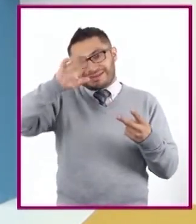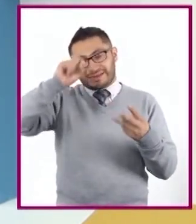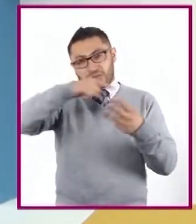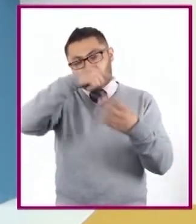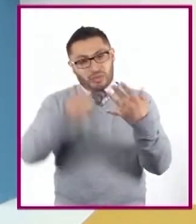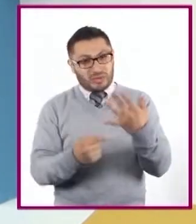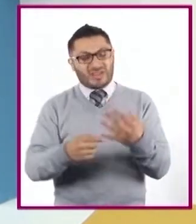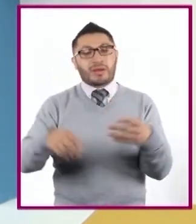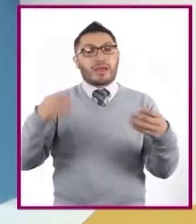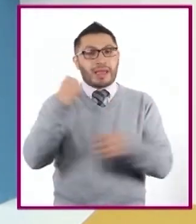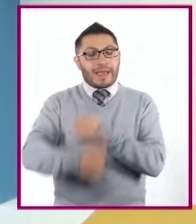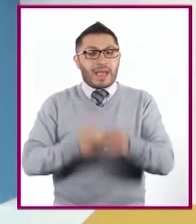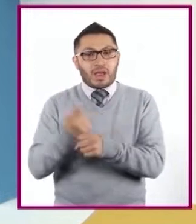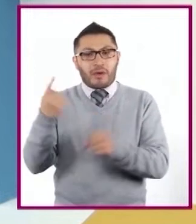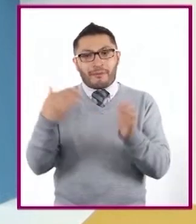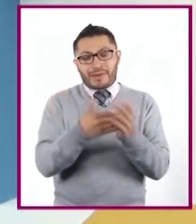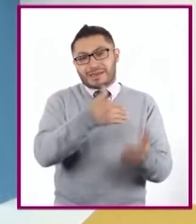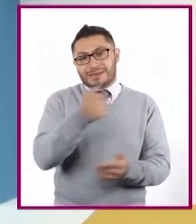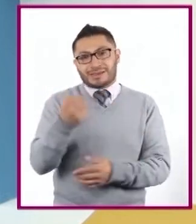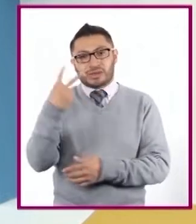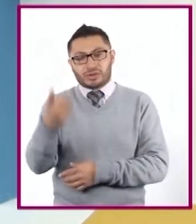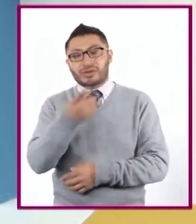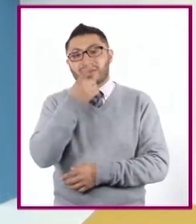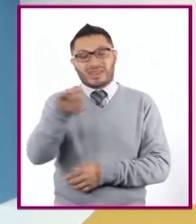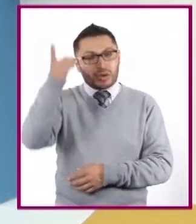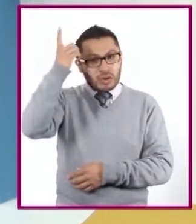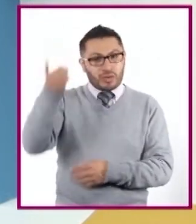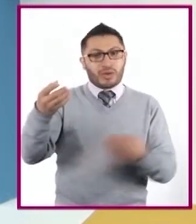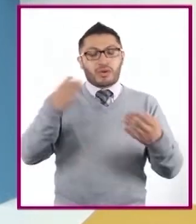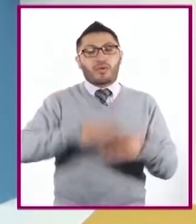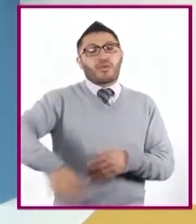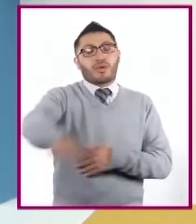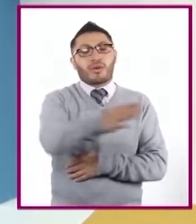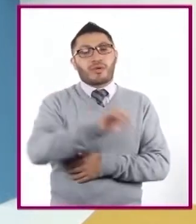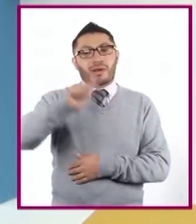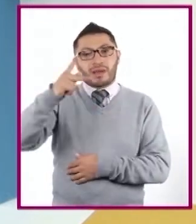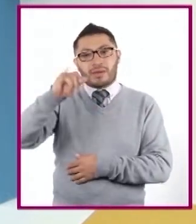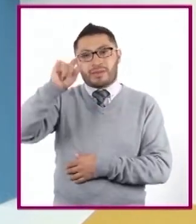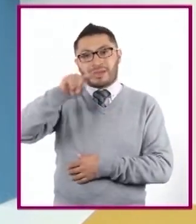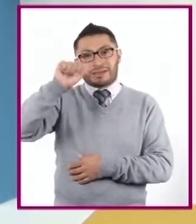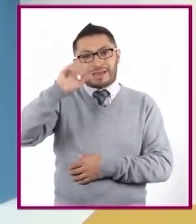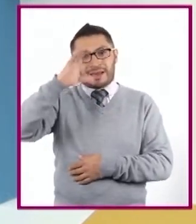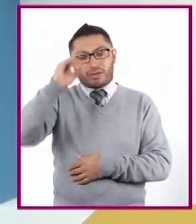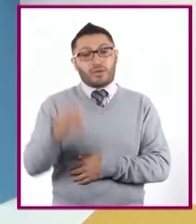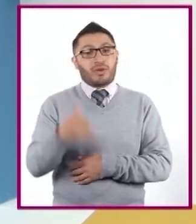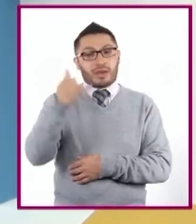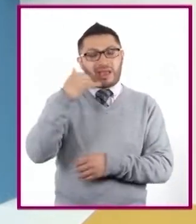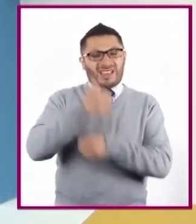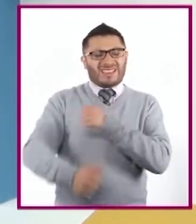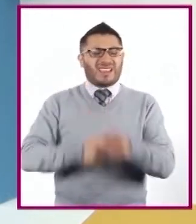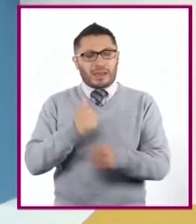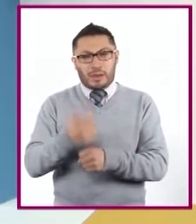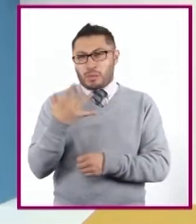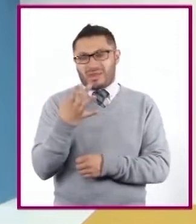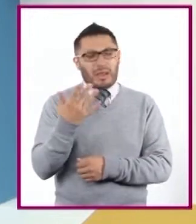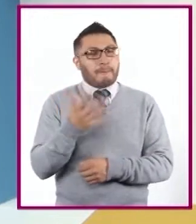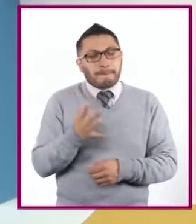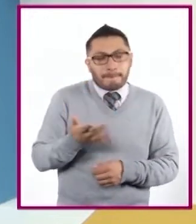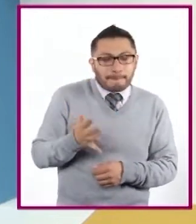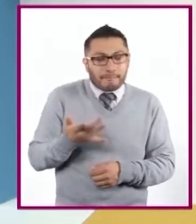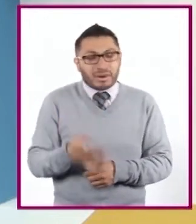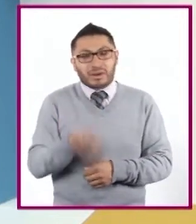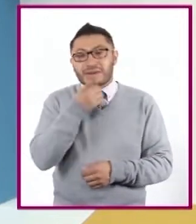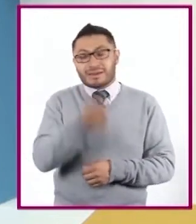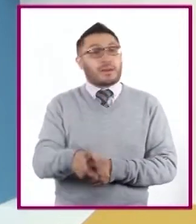año de 1602 declaró ser dueño del obraje de Apizaco y de edad de 50 años poco más o menos, negaban